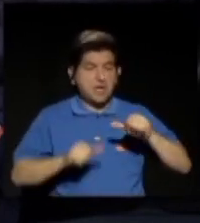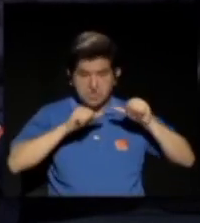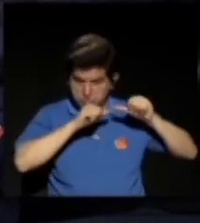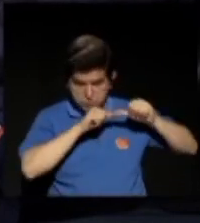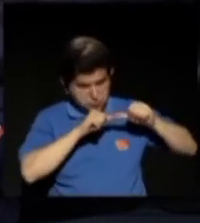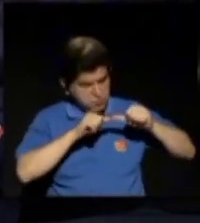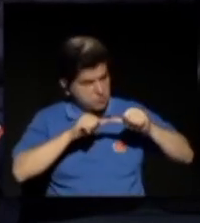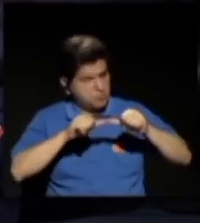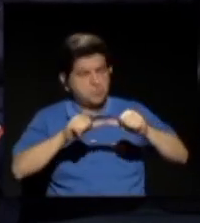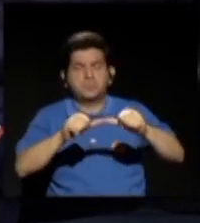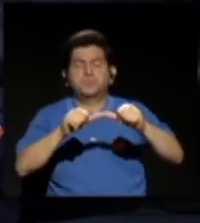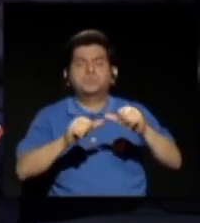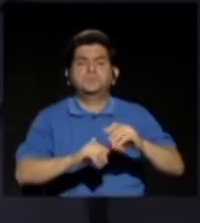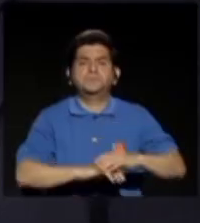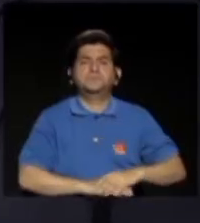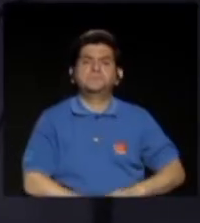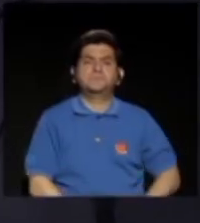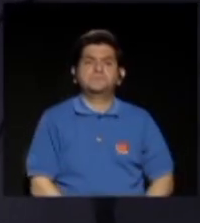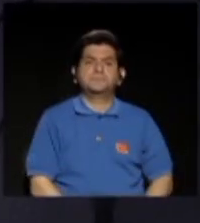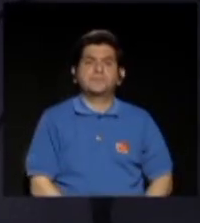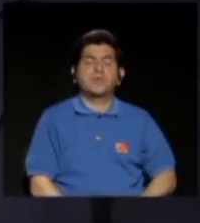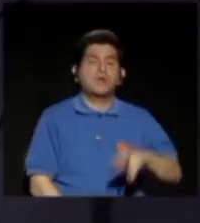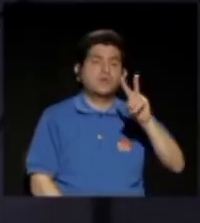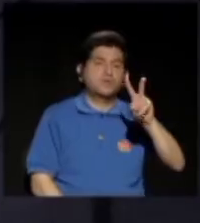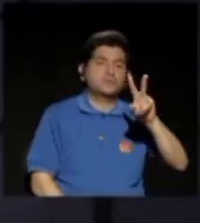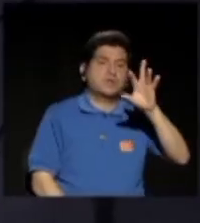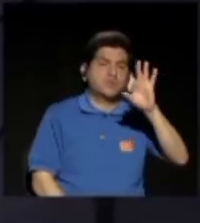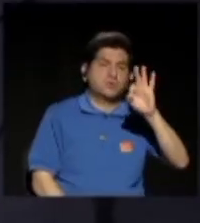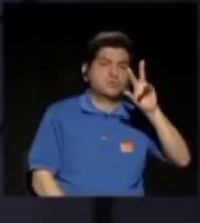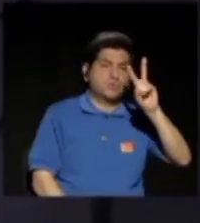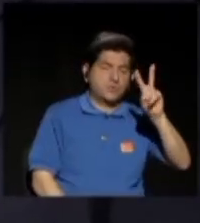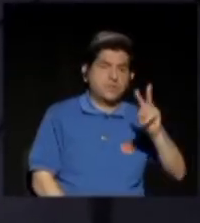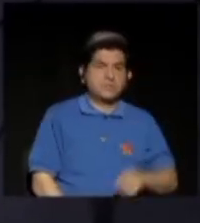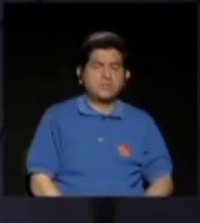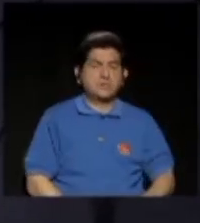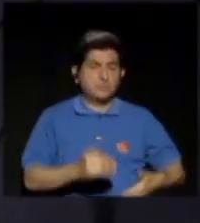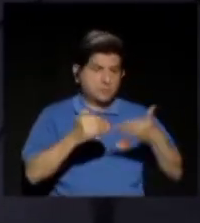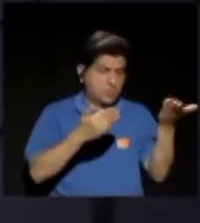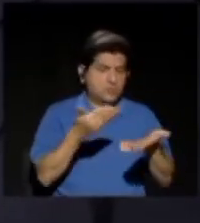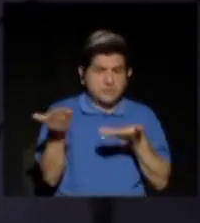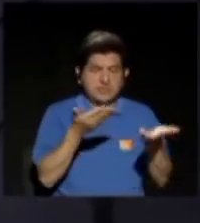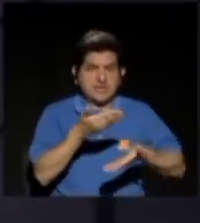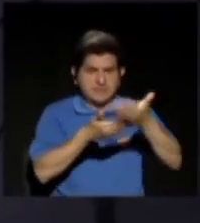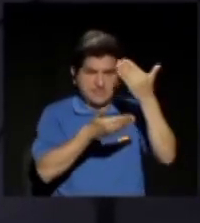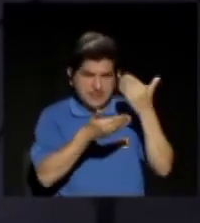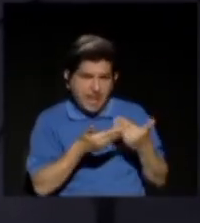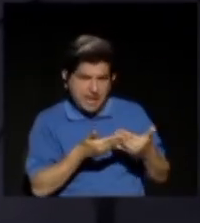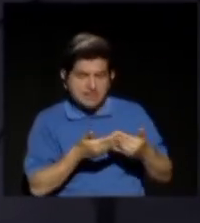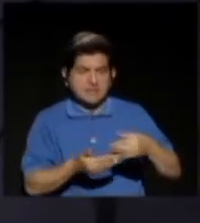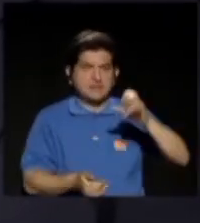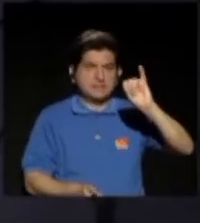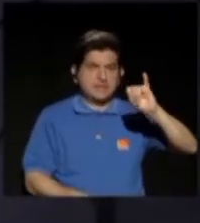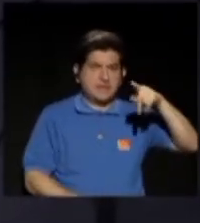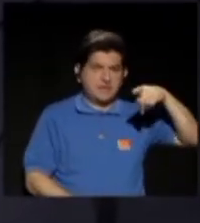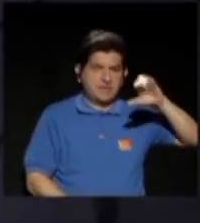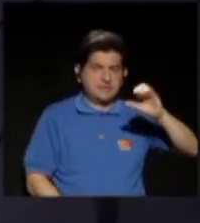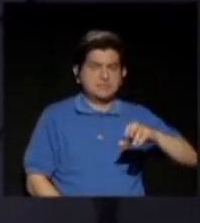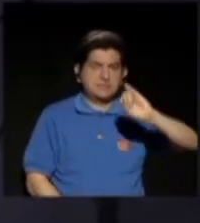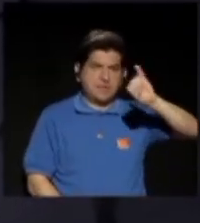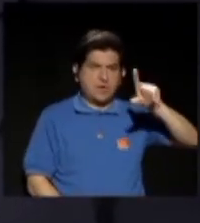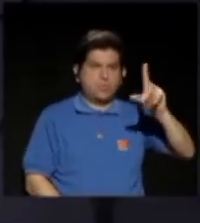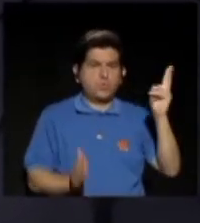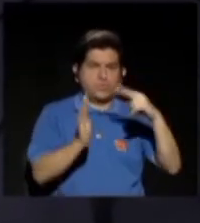la canasta actual muy importante. De 292 bienes y servicios que teníamos en la canasta del IPC base julio